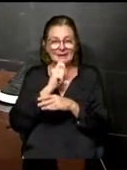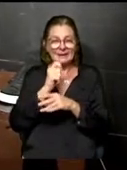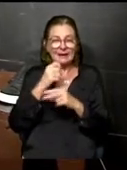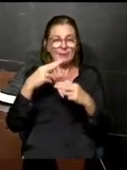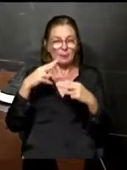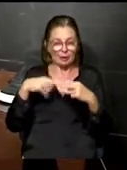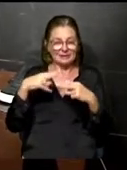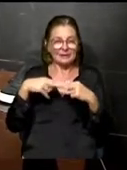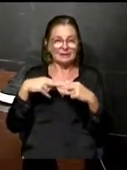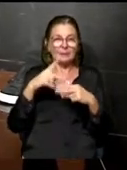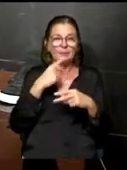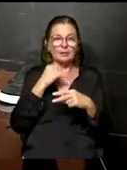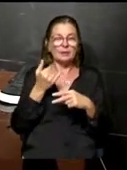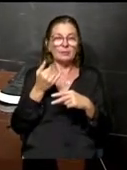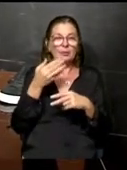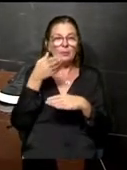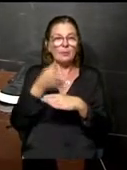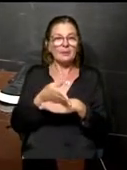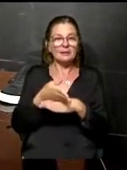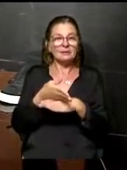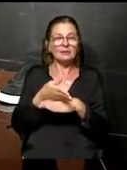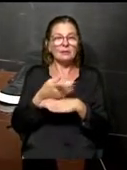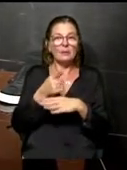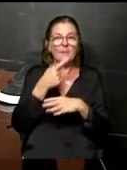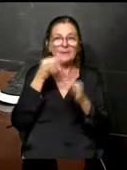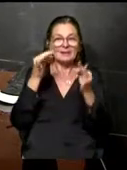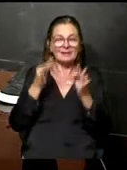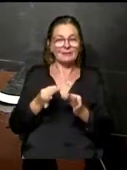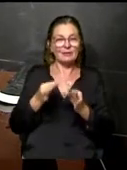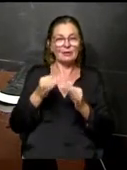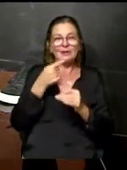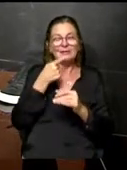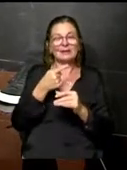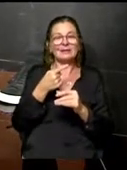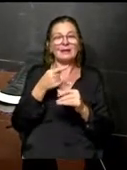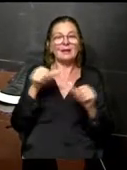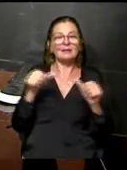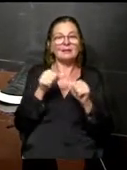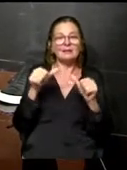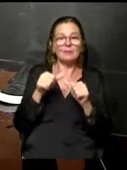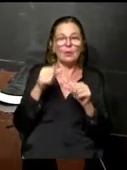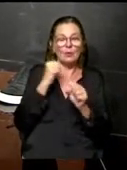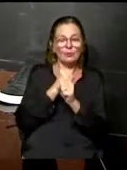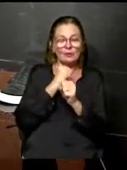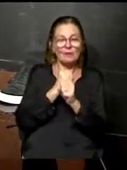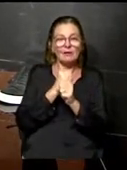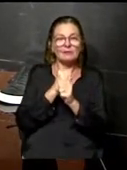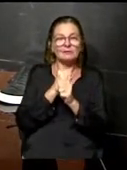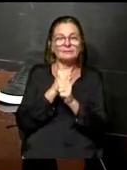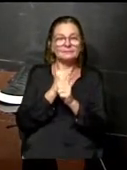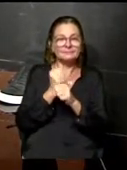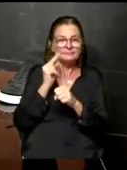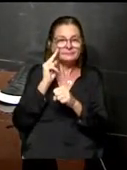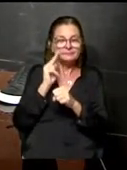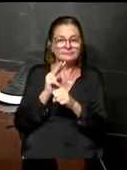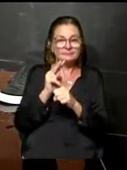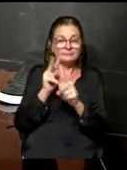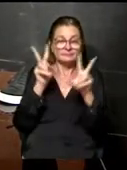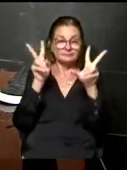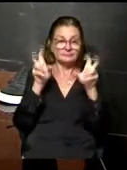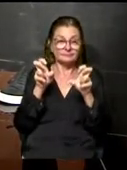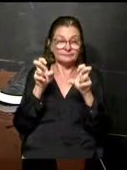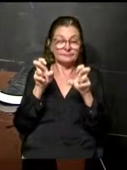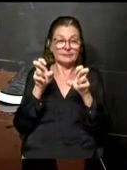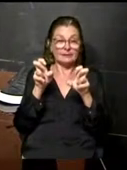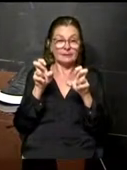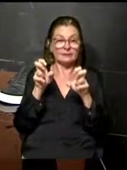este tema, cómo se instala en los medios de prensa digital específicamente, y ahí hicimos un trabajo de ver el tema